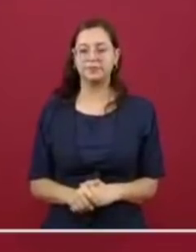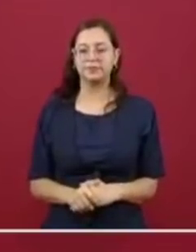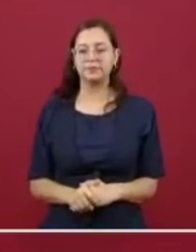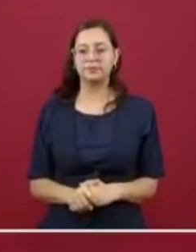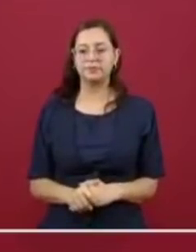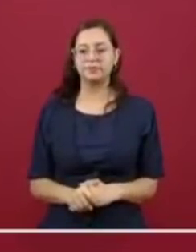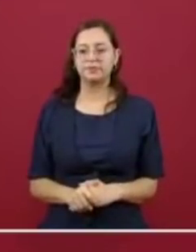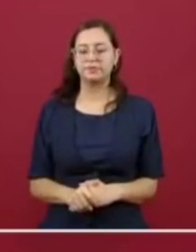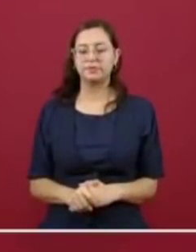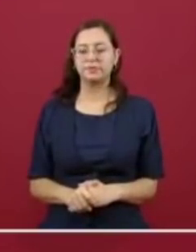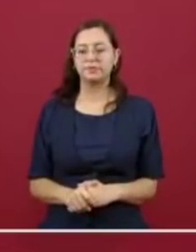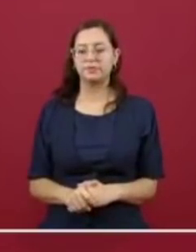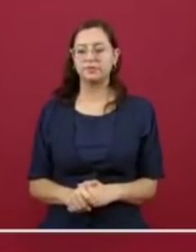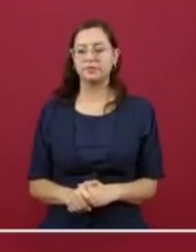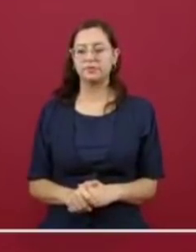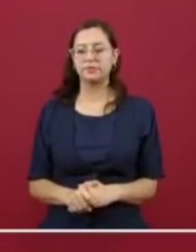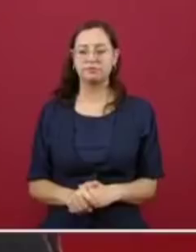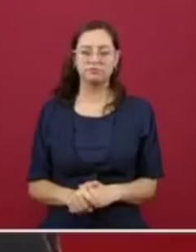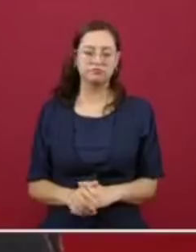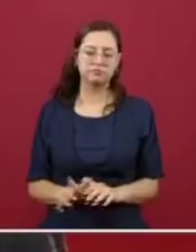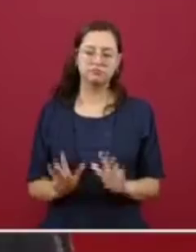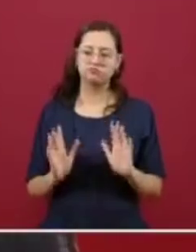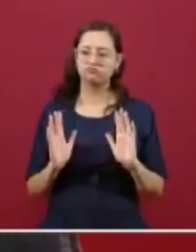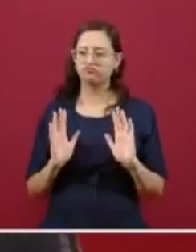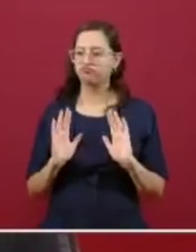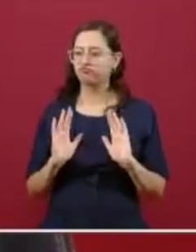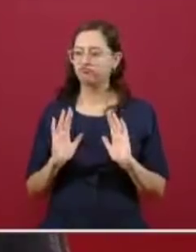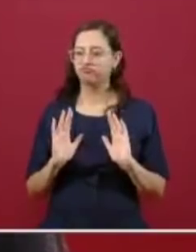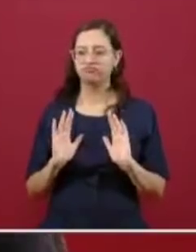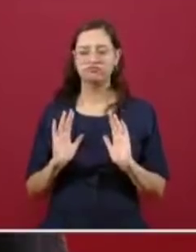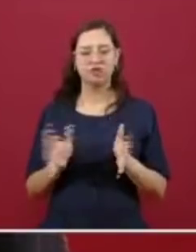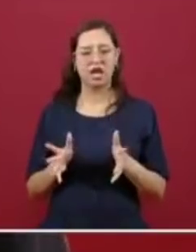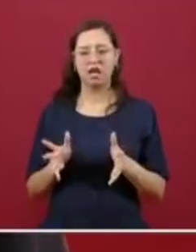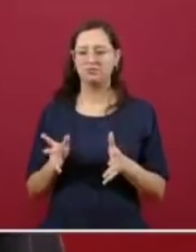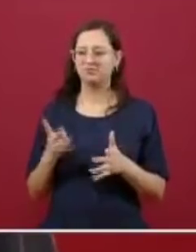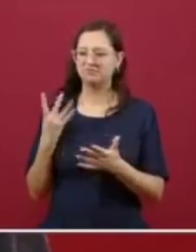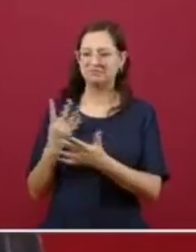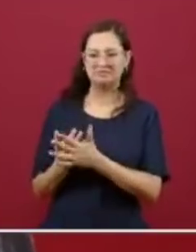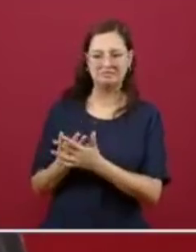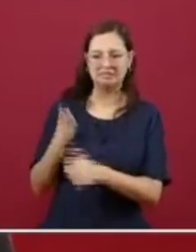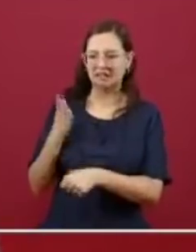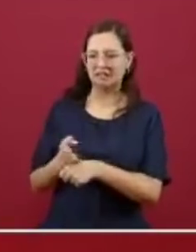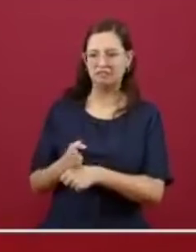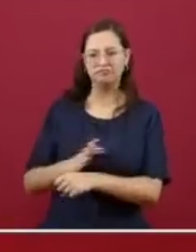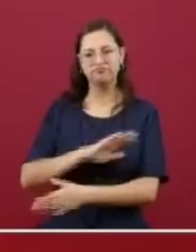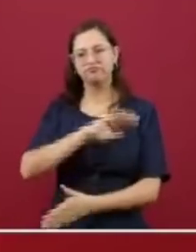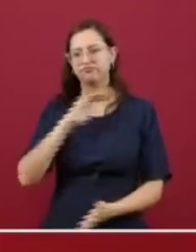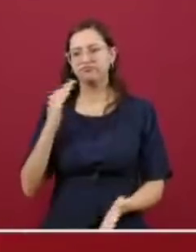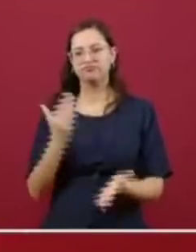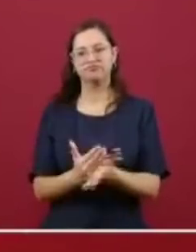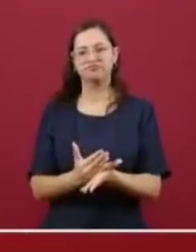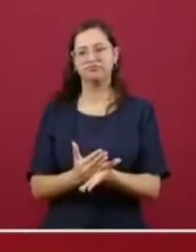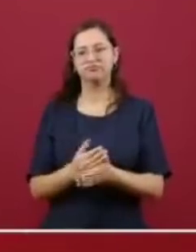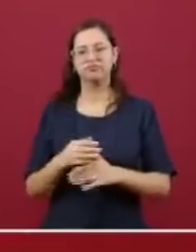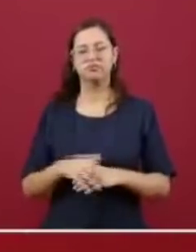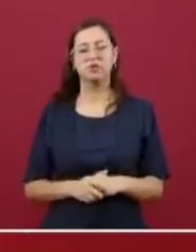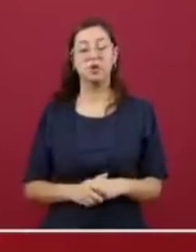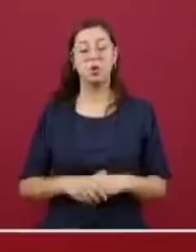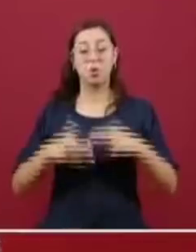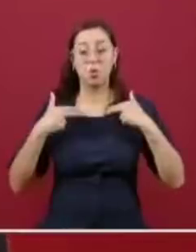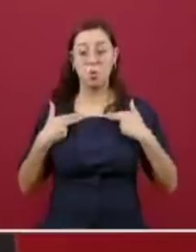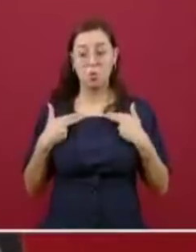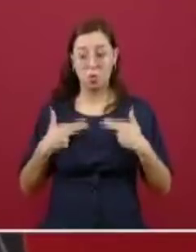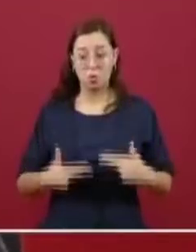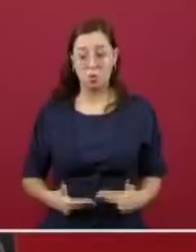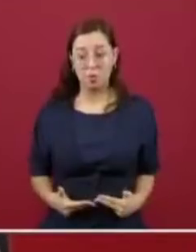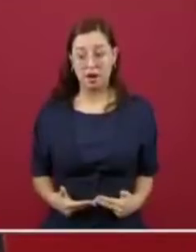Entonces, ya no ese tipo de castigo. Los seres humanos,